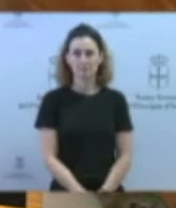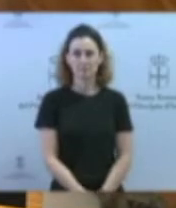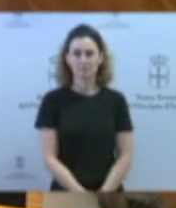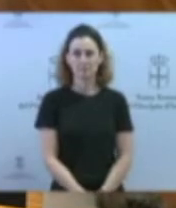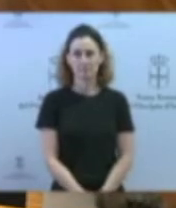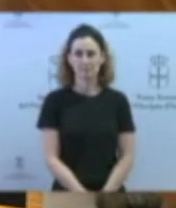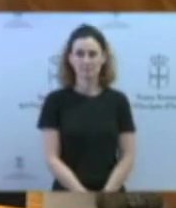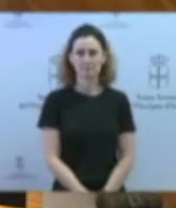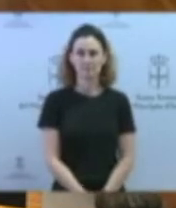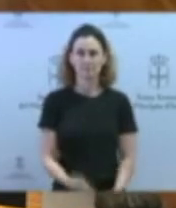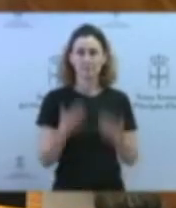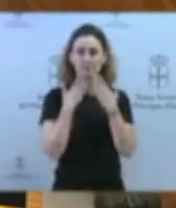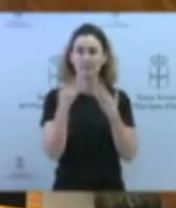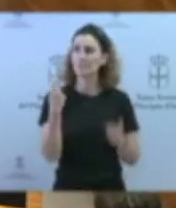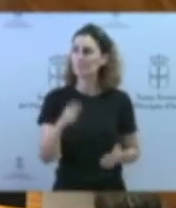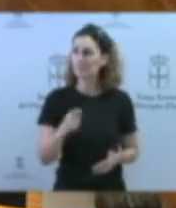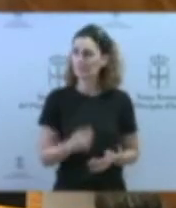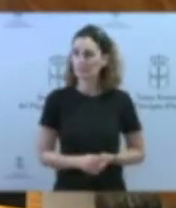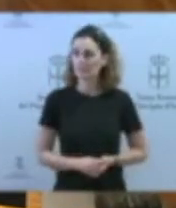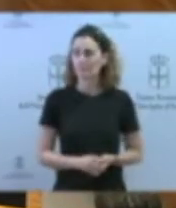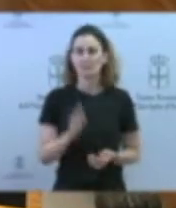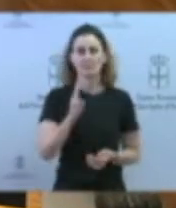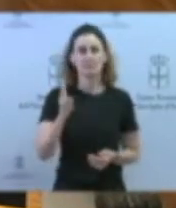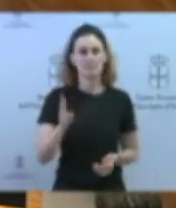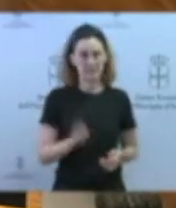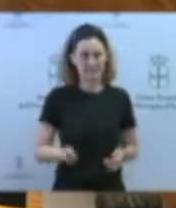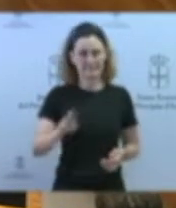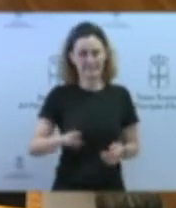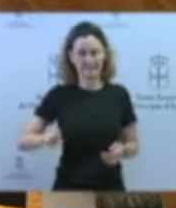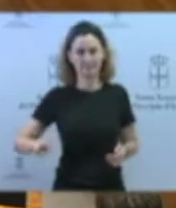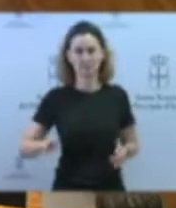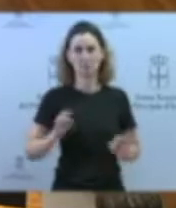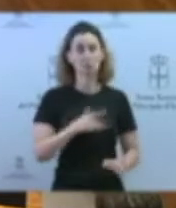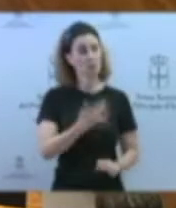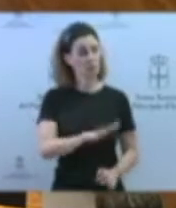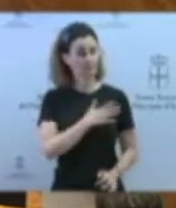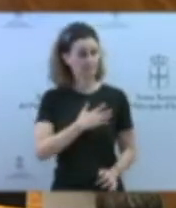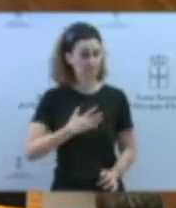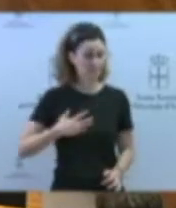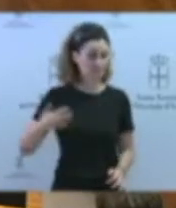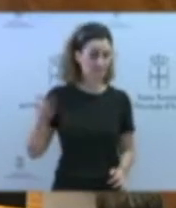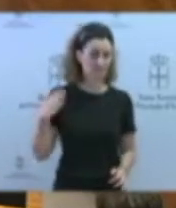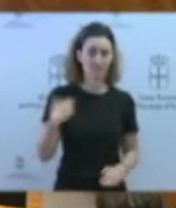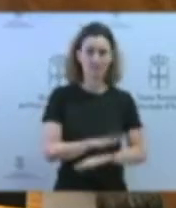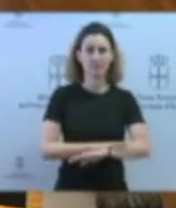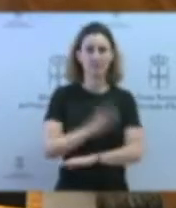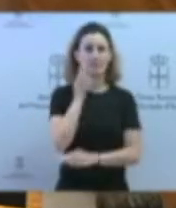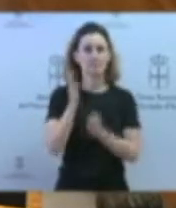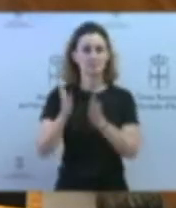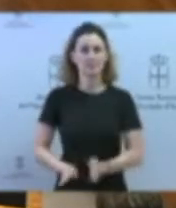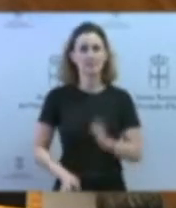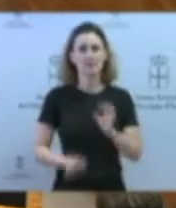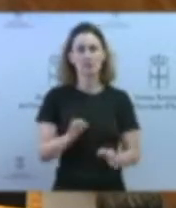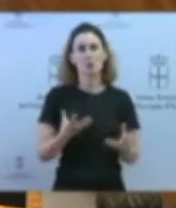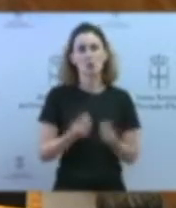El PP recurrió permanentemente a la figura jurídica del indulto. La ministra de Justicia con Aznar, Margarita Mariscal, es la que más